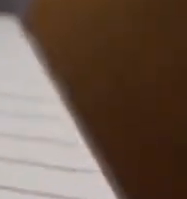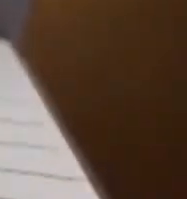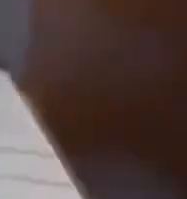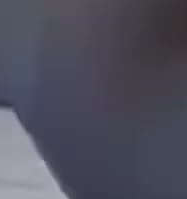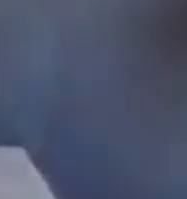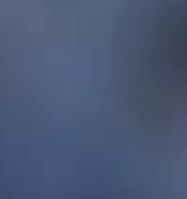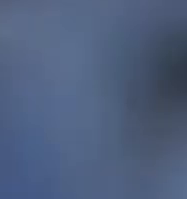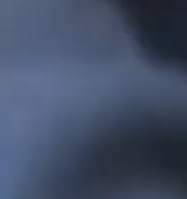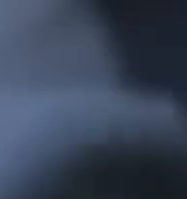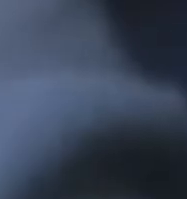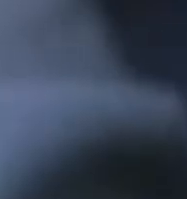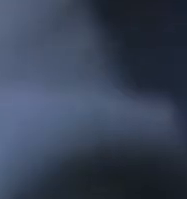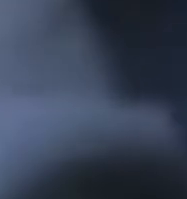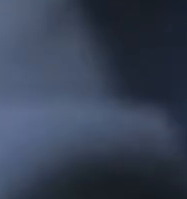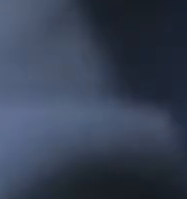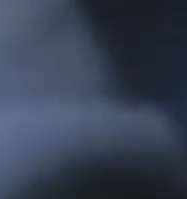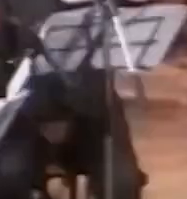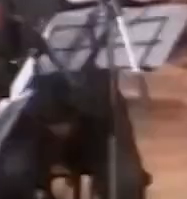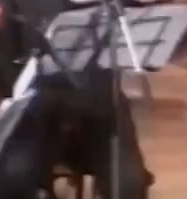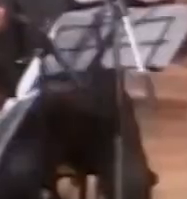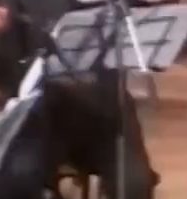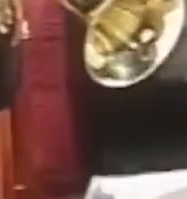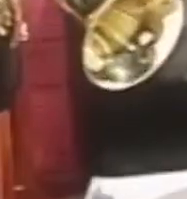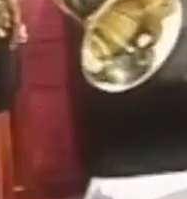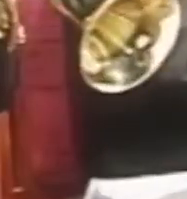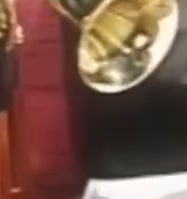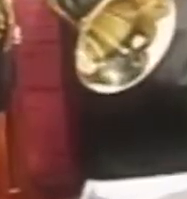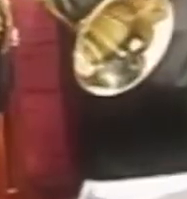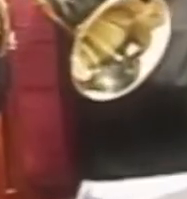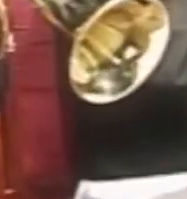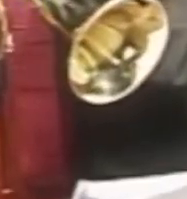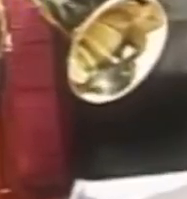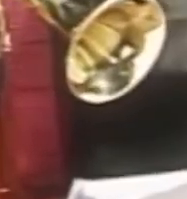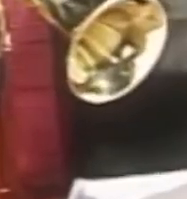corazón a corazón, palomita.